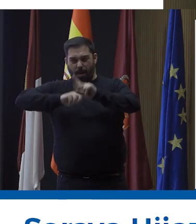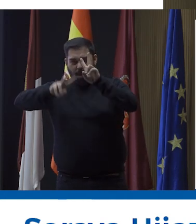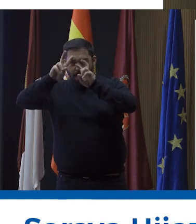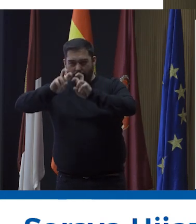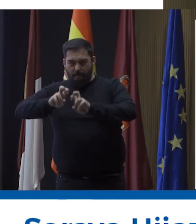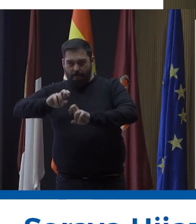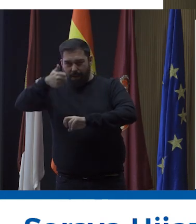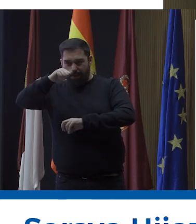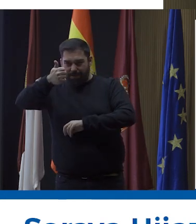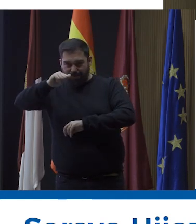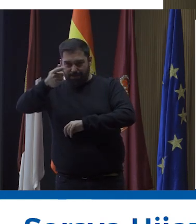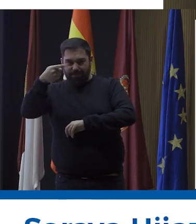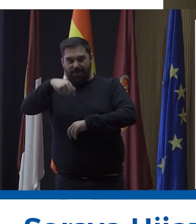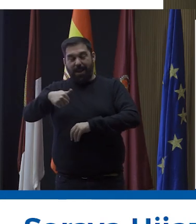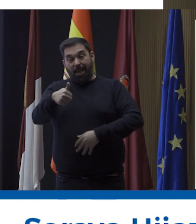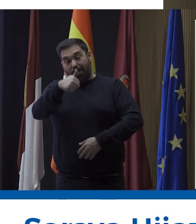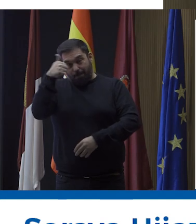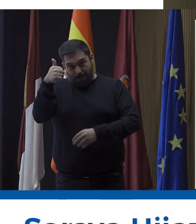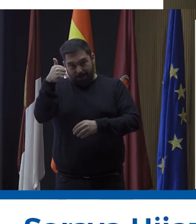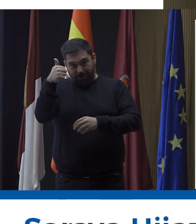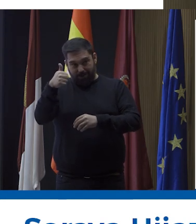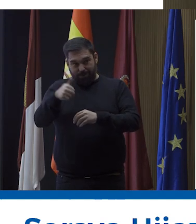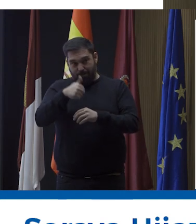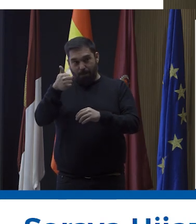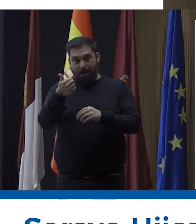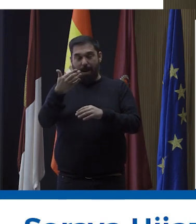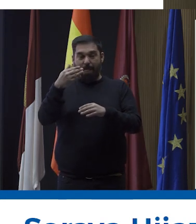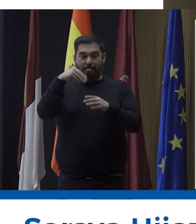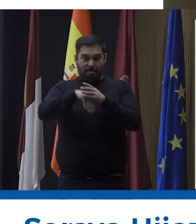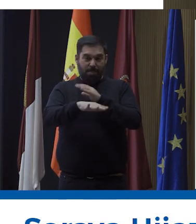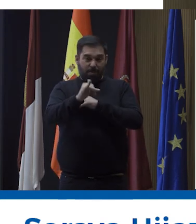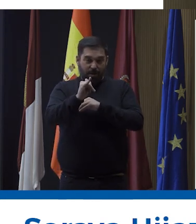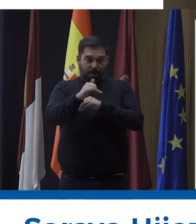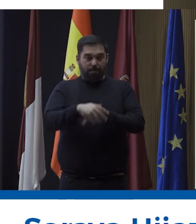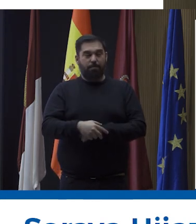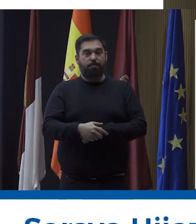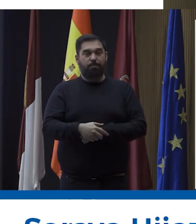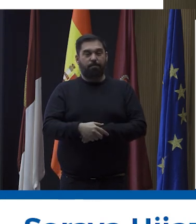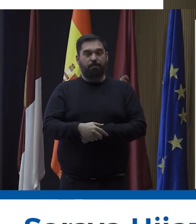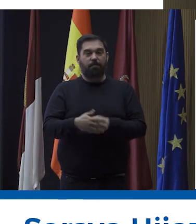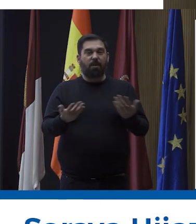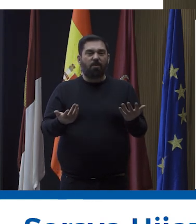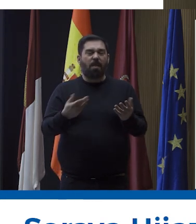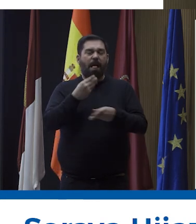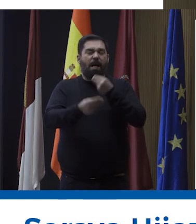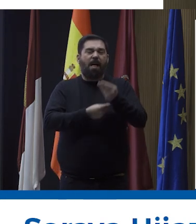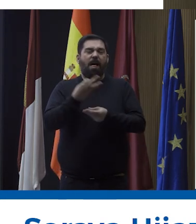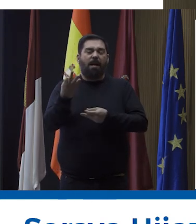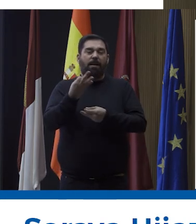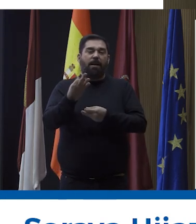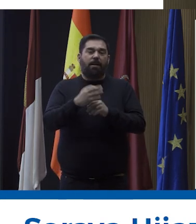más, ¿vale? Que no hay más, pero bueno, entonces lo que hay que hacer es un